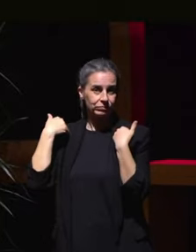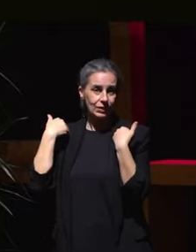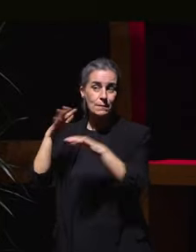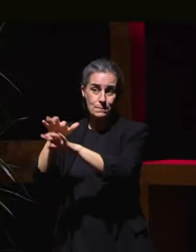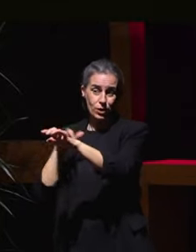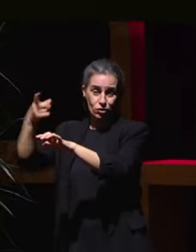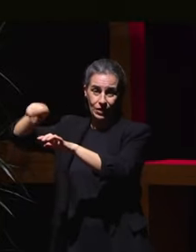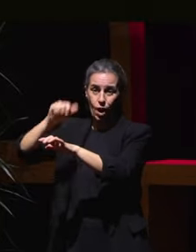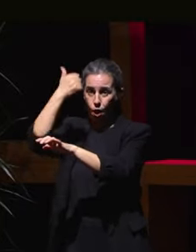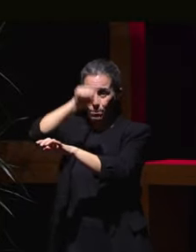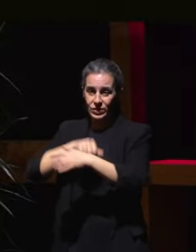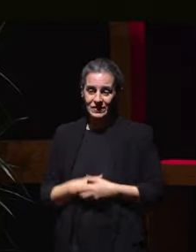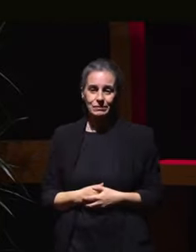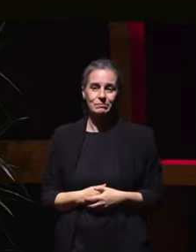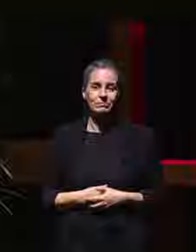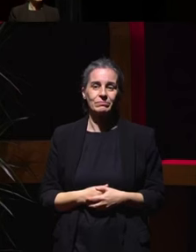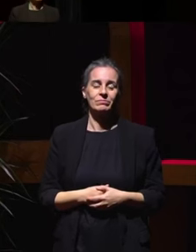hombres. Gracias.